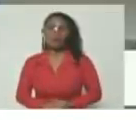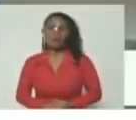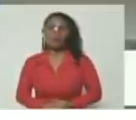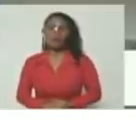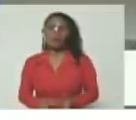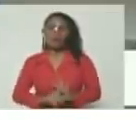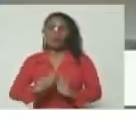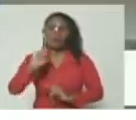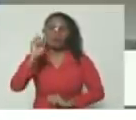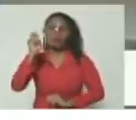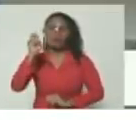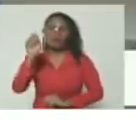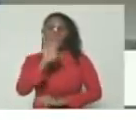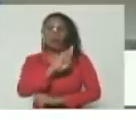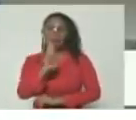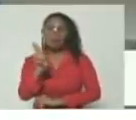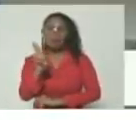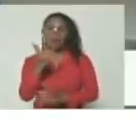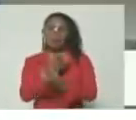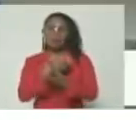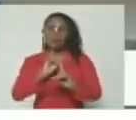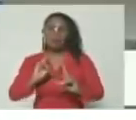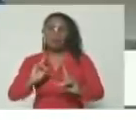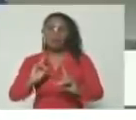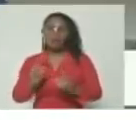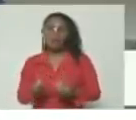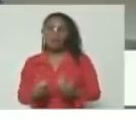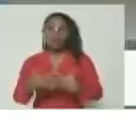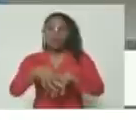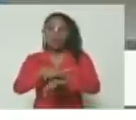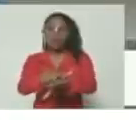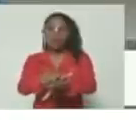Una república democrática, inclusiva.